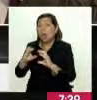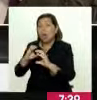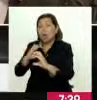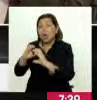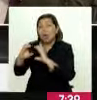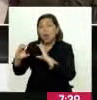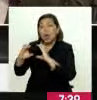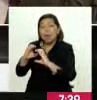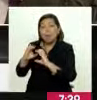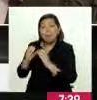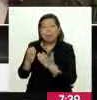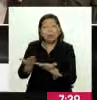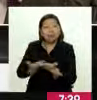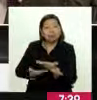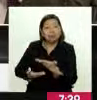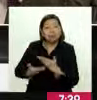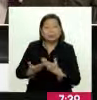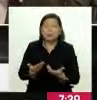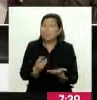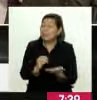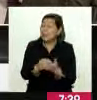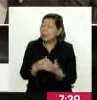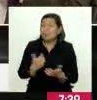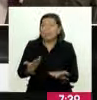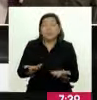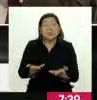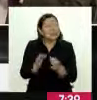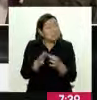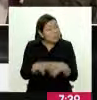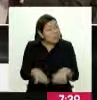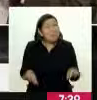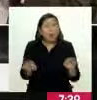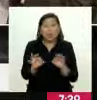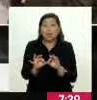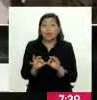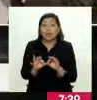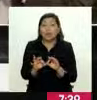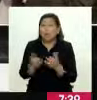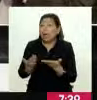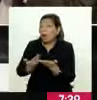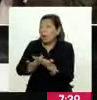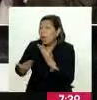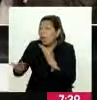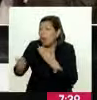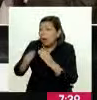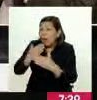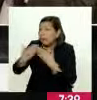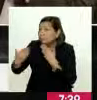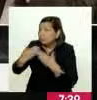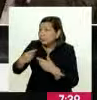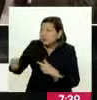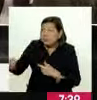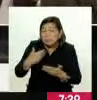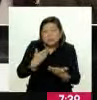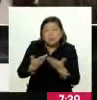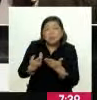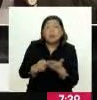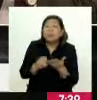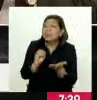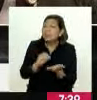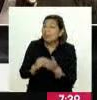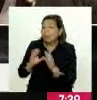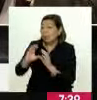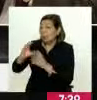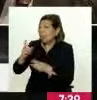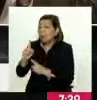diálogo a nivel de gobierno nacional, regional y municipal. Es sumamente importante que los peruanos dialoguemos y principalmente las autoridades. ¿Por qué? Porque